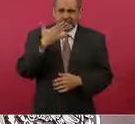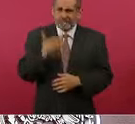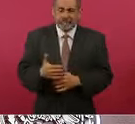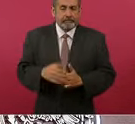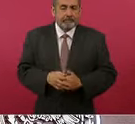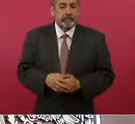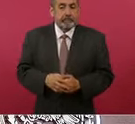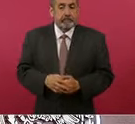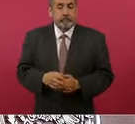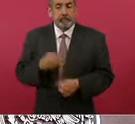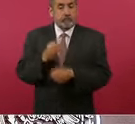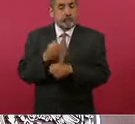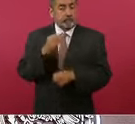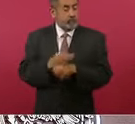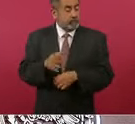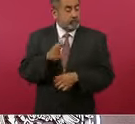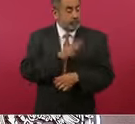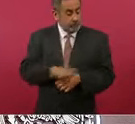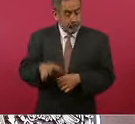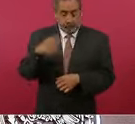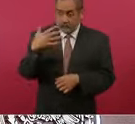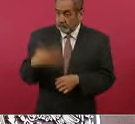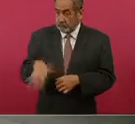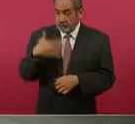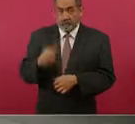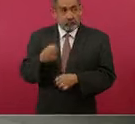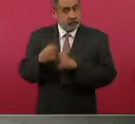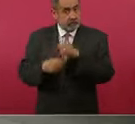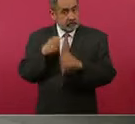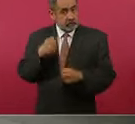Es un momento histórico.